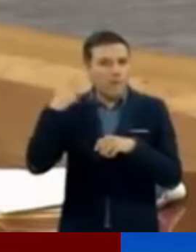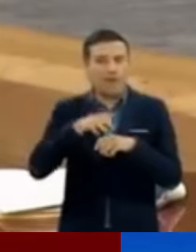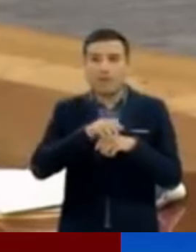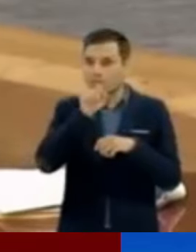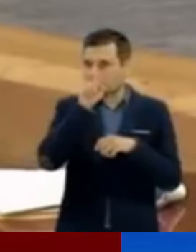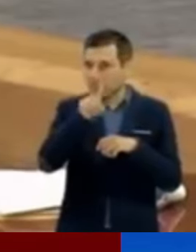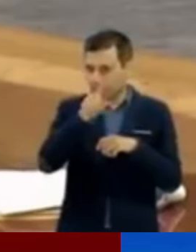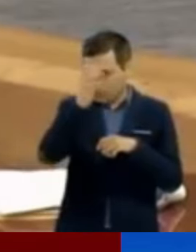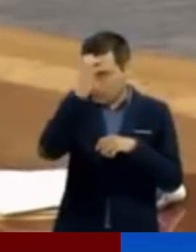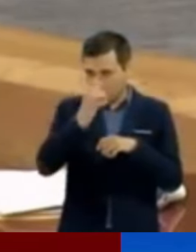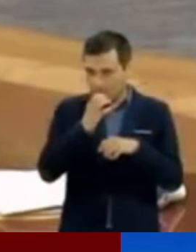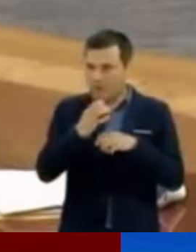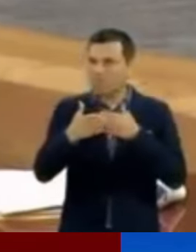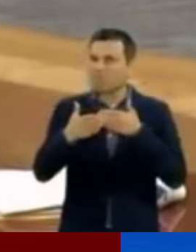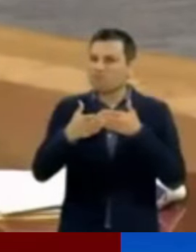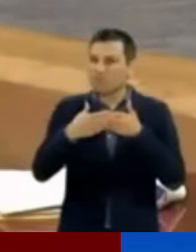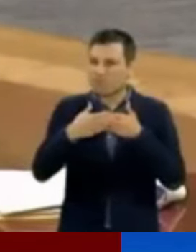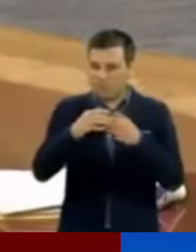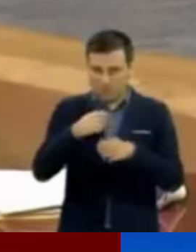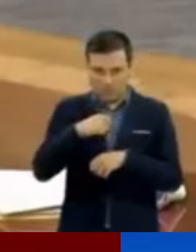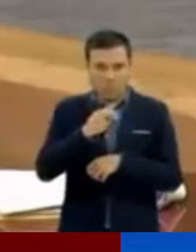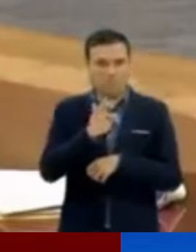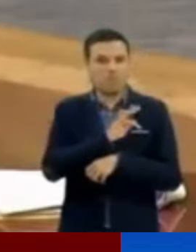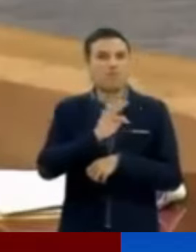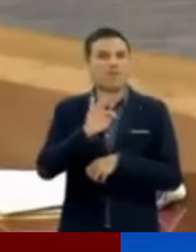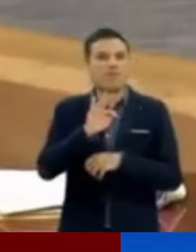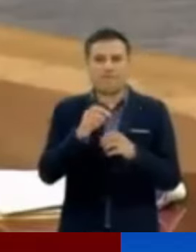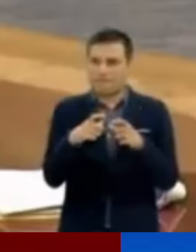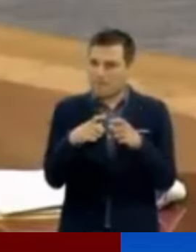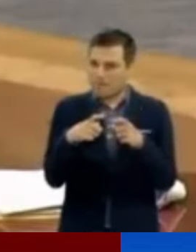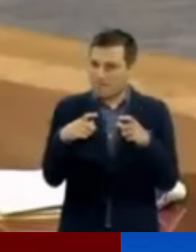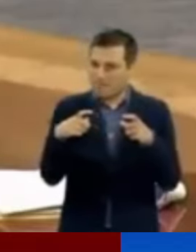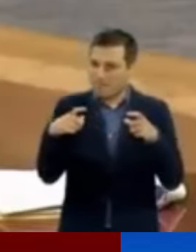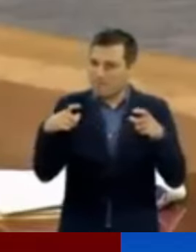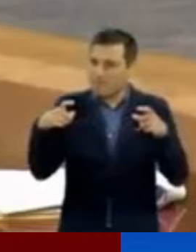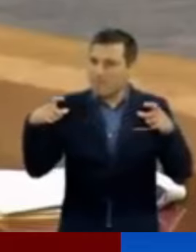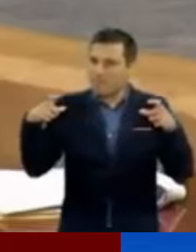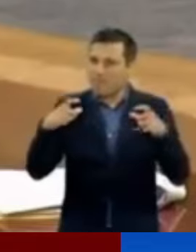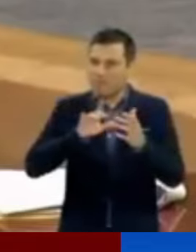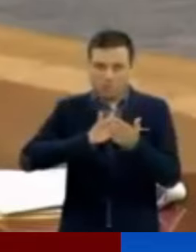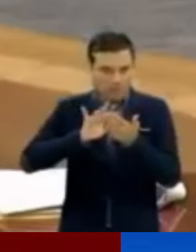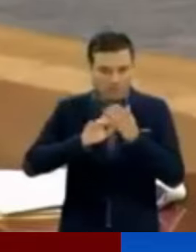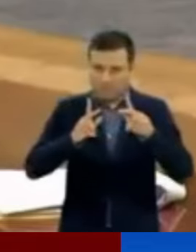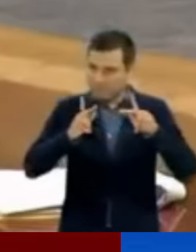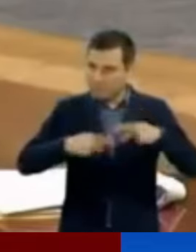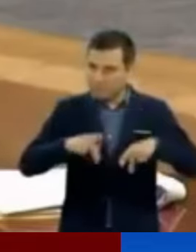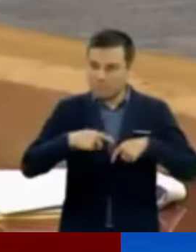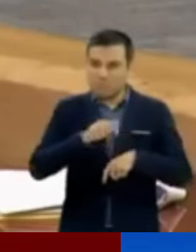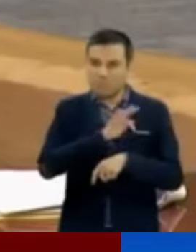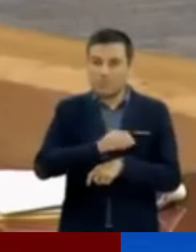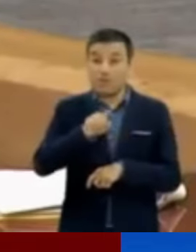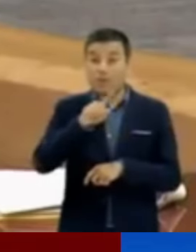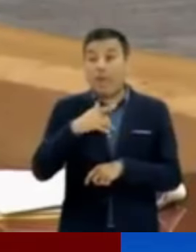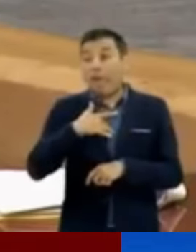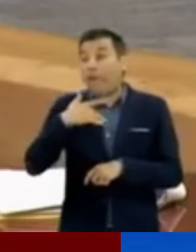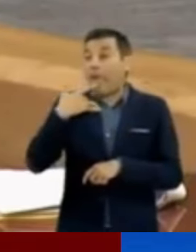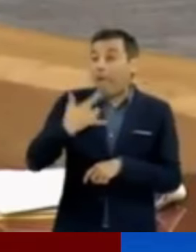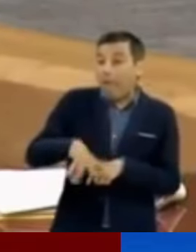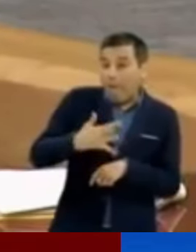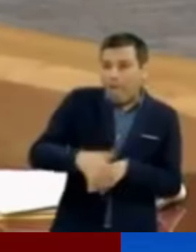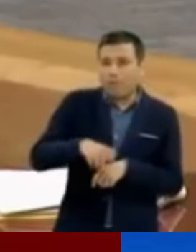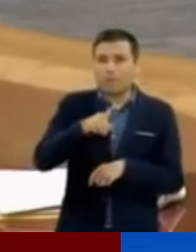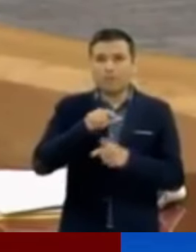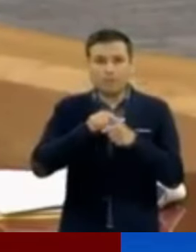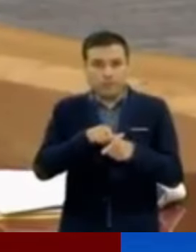Coahuila demostraremos que seguimos siendo la alternativa para este país, aunque les duela, aunque sigan